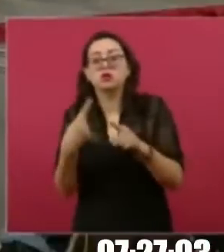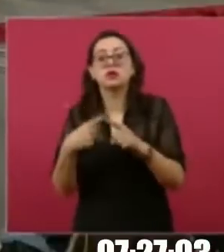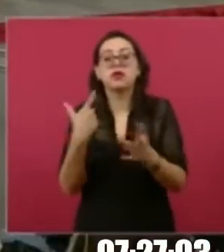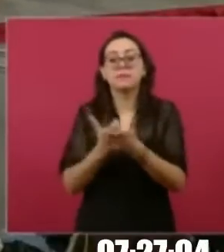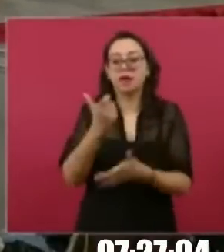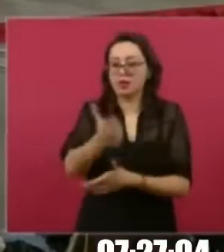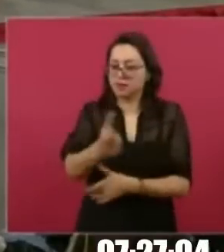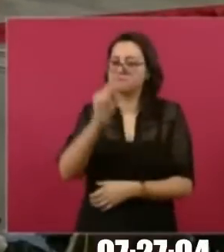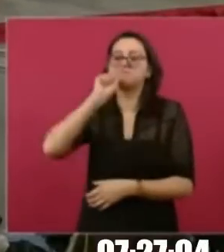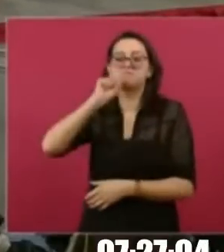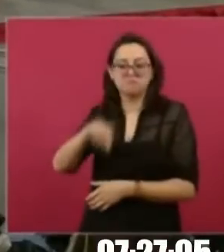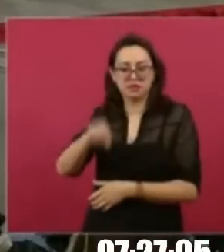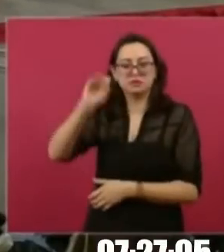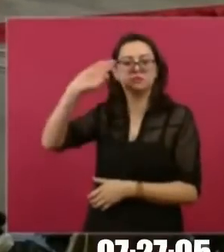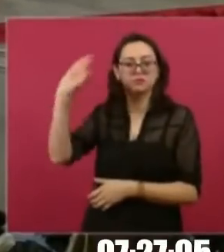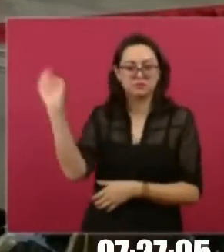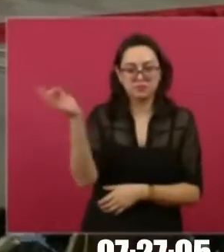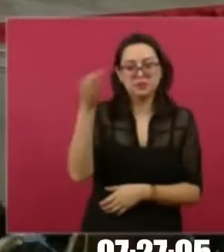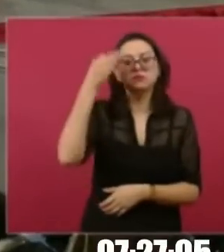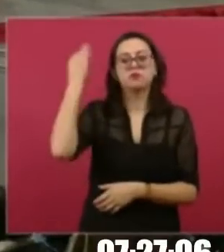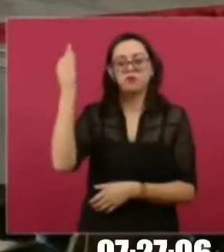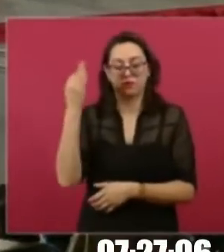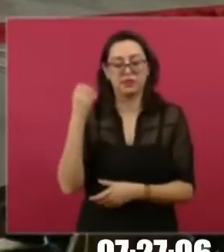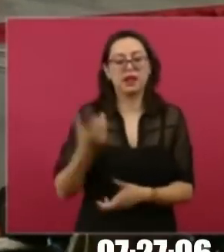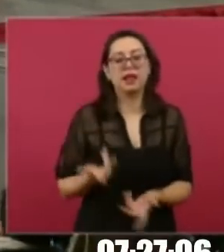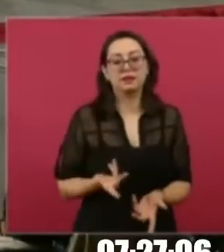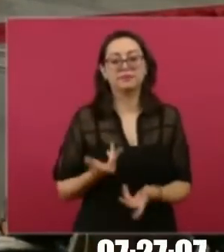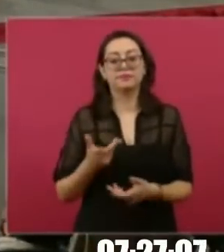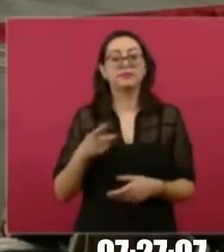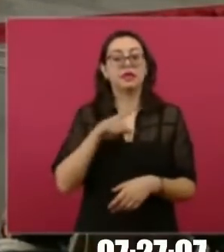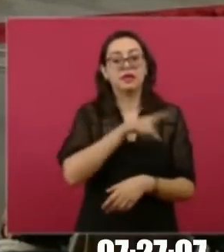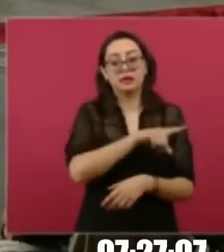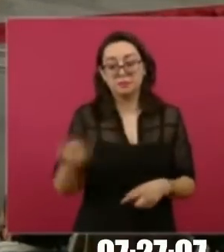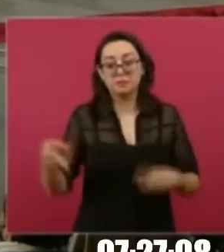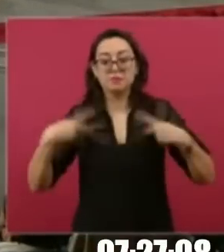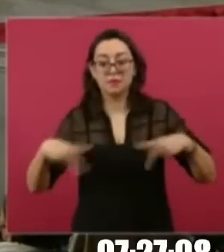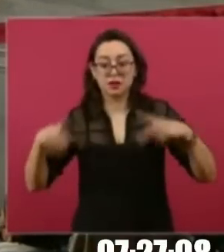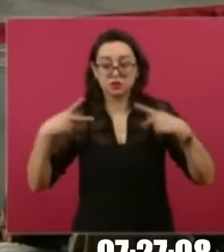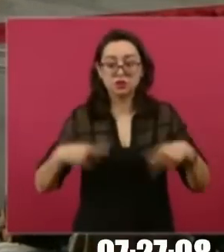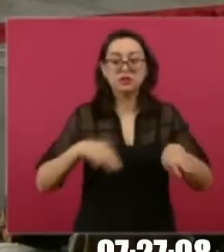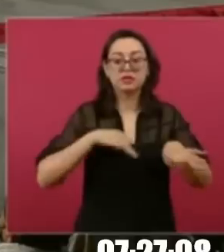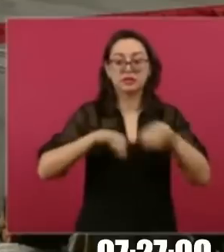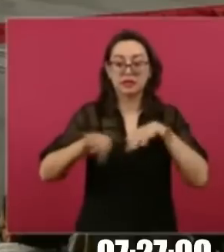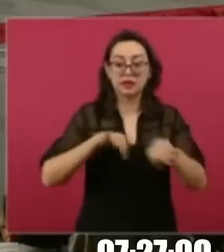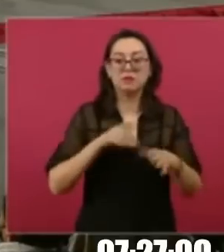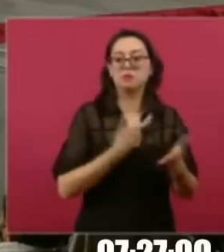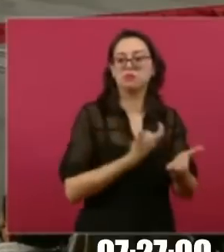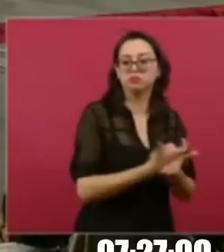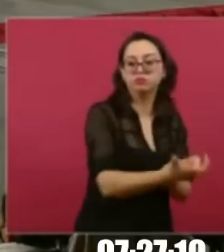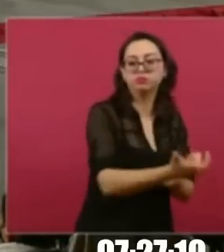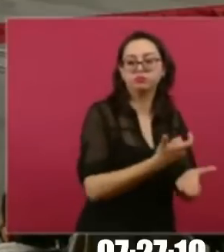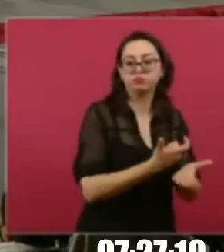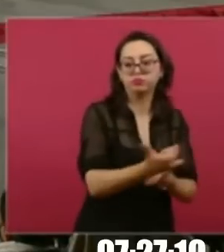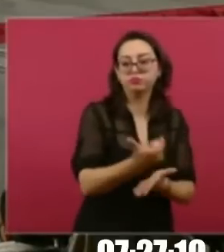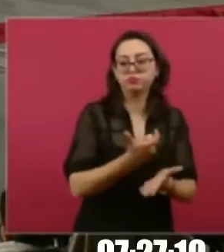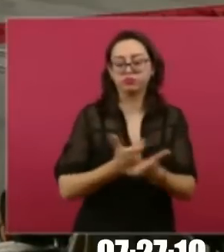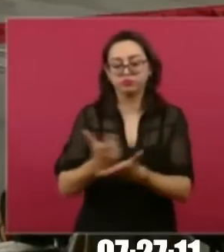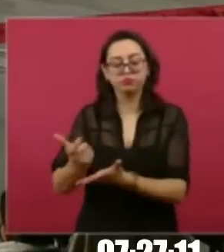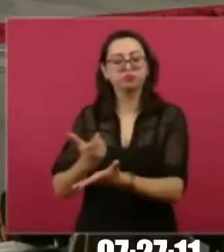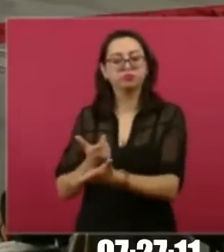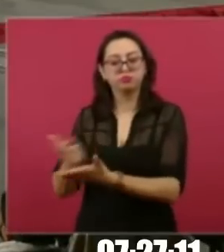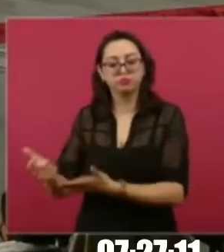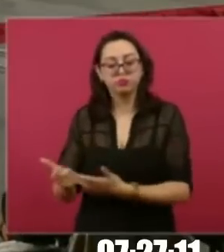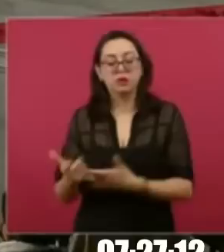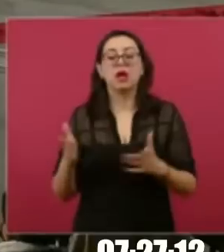treinta y cuatro mil seiscientos ochenta y cuatro plazas de las cuales veinticinco mil ciento cuarenta y cinco son específicas de